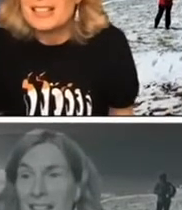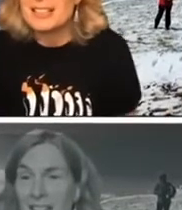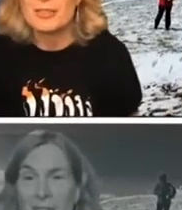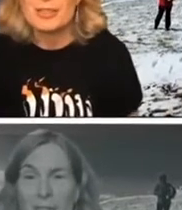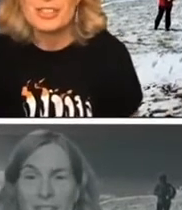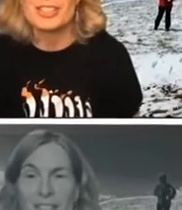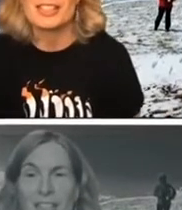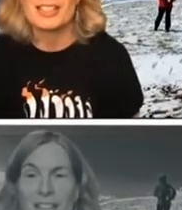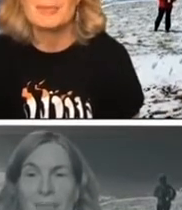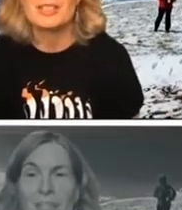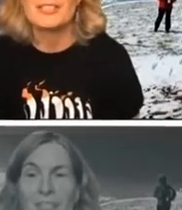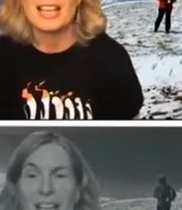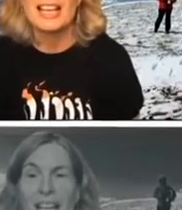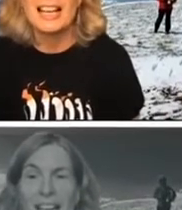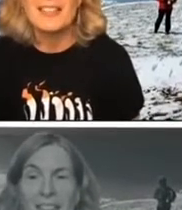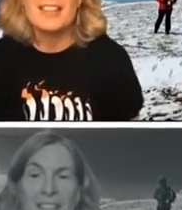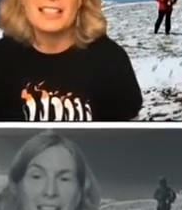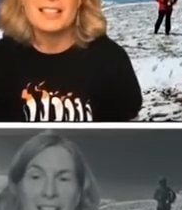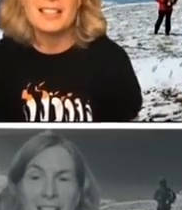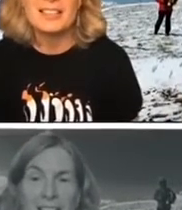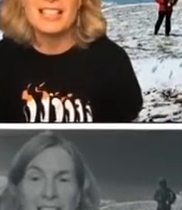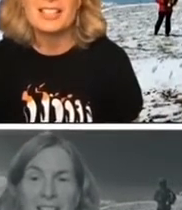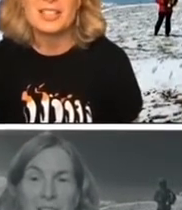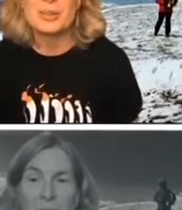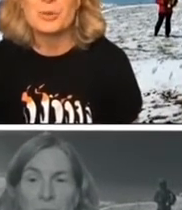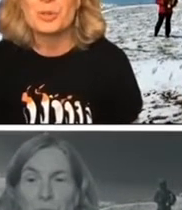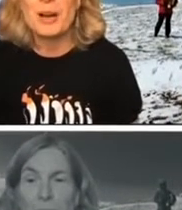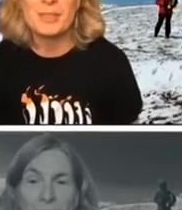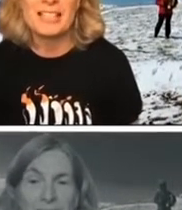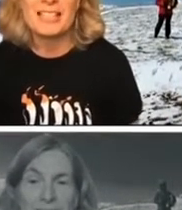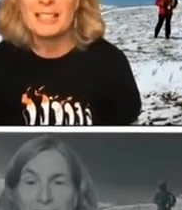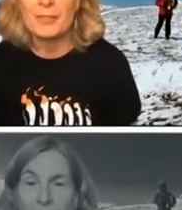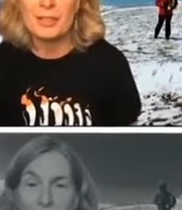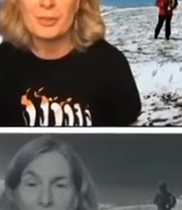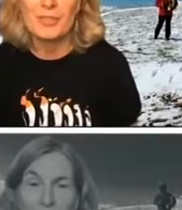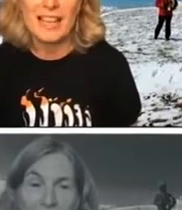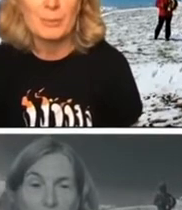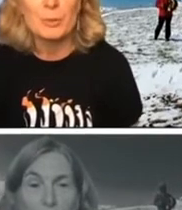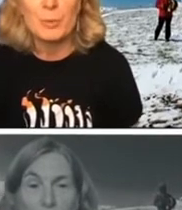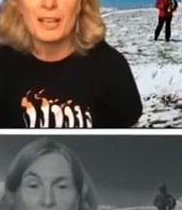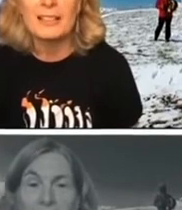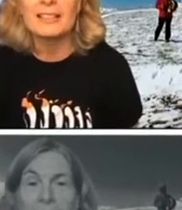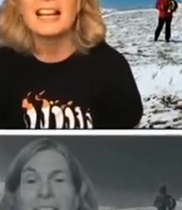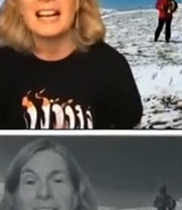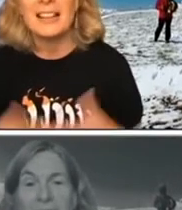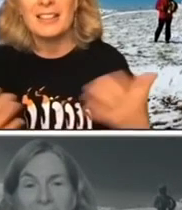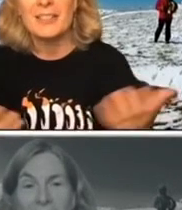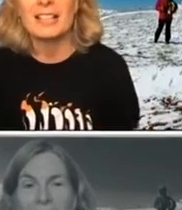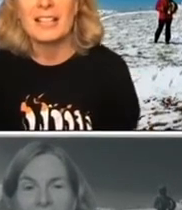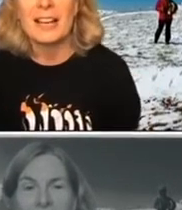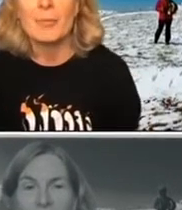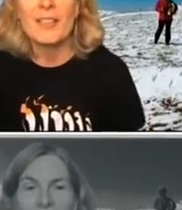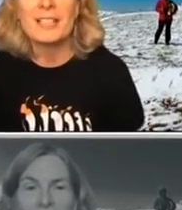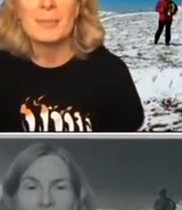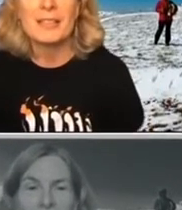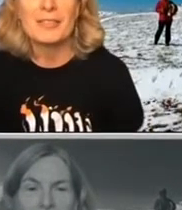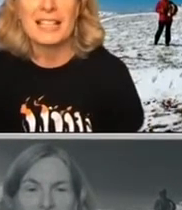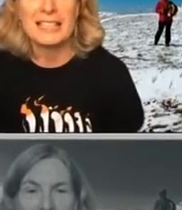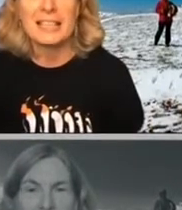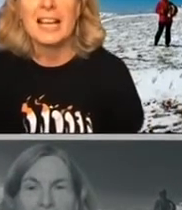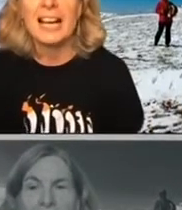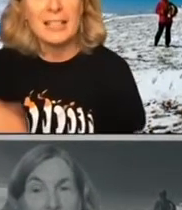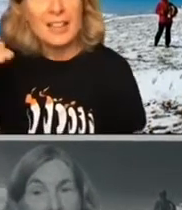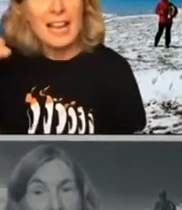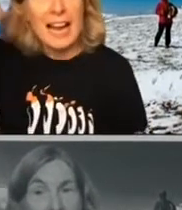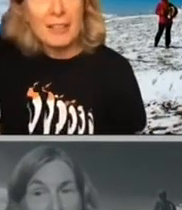o planta que se han visto afectados. Y si la flecha sube, se han beneficiado gracias a ese viento desplazándose hacia el